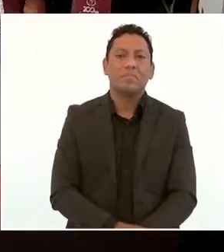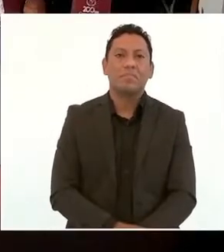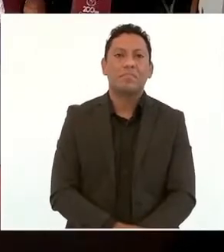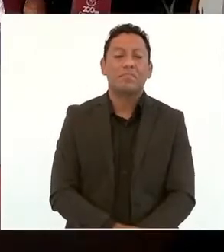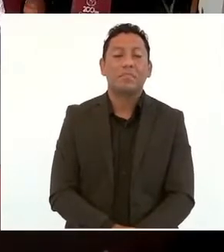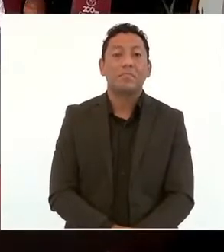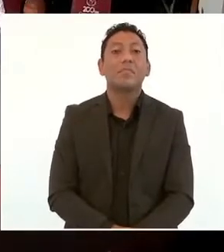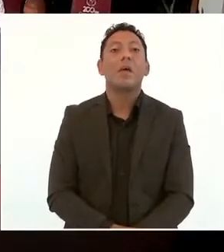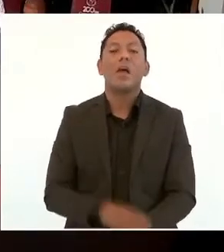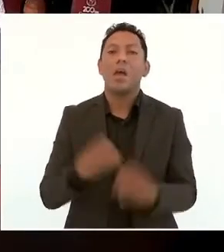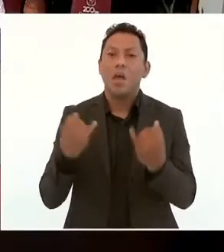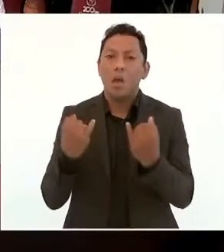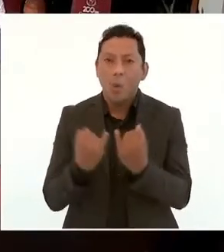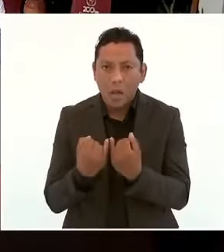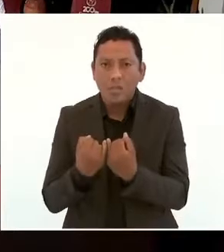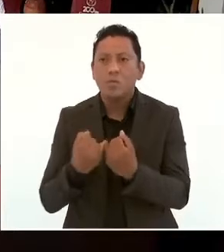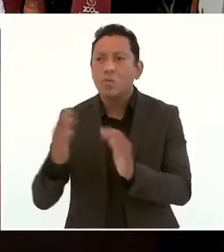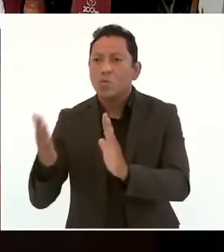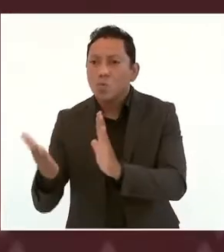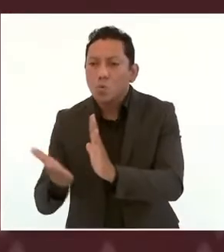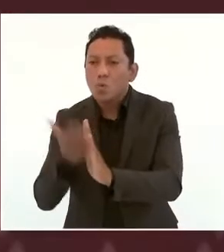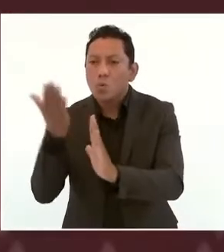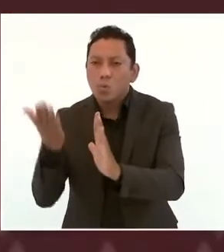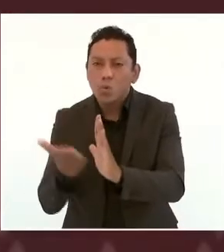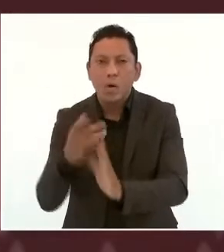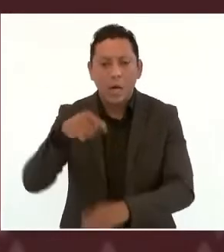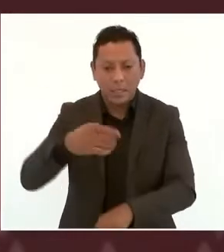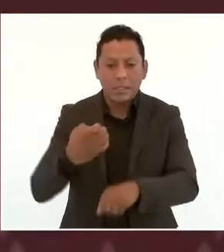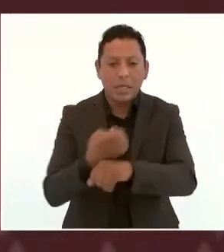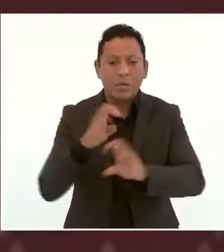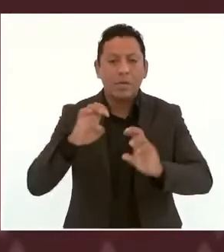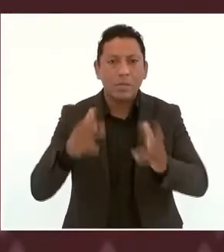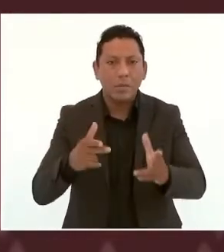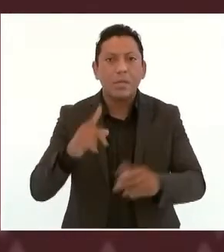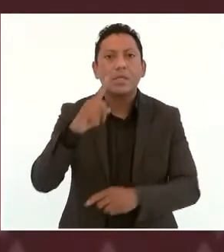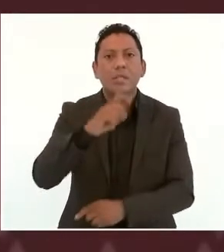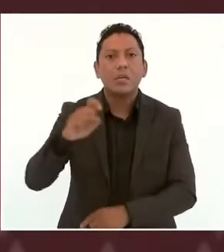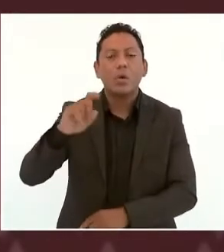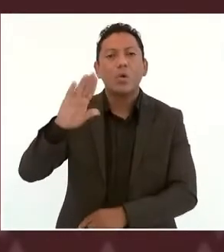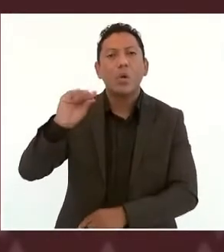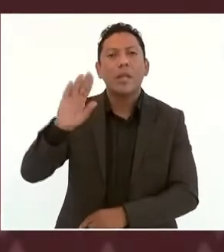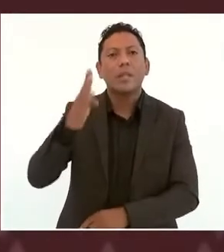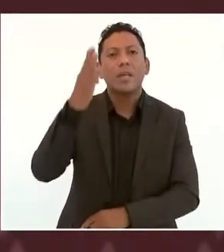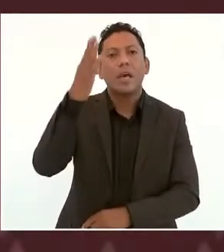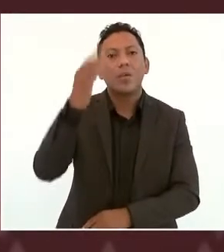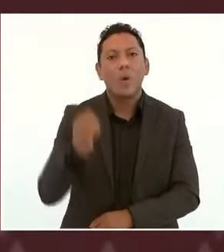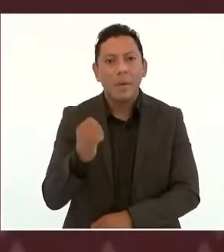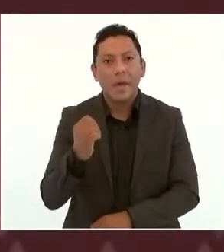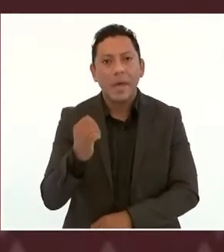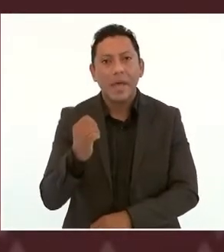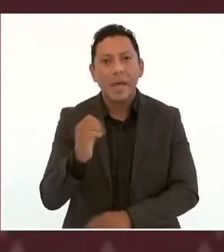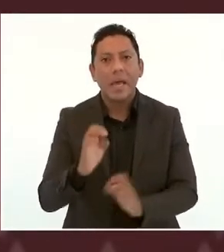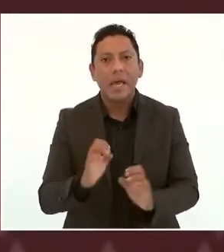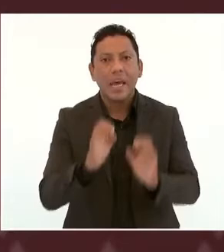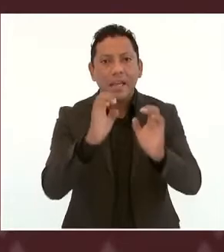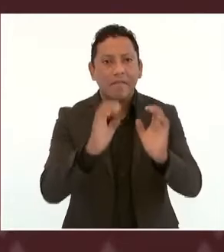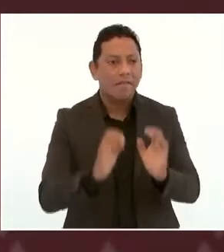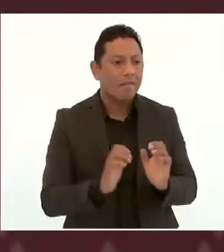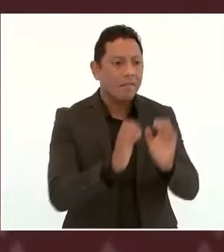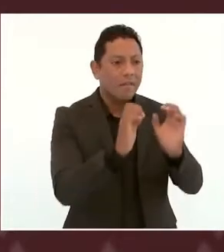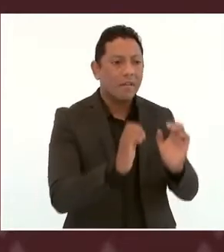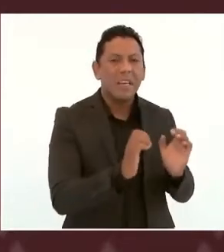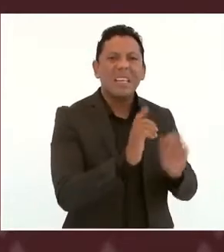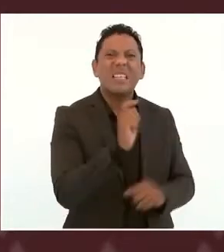Se están construyendo en Chiapas 199 sucursales del